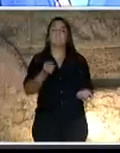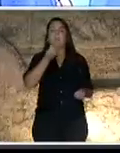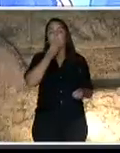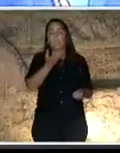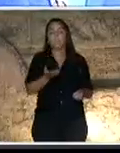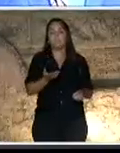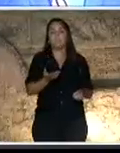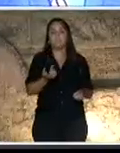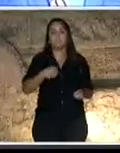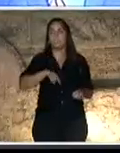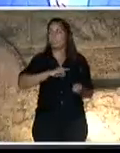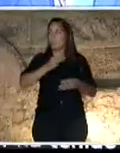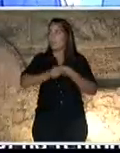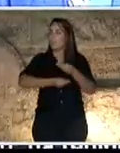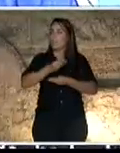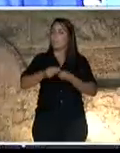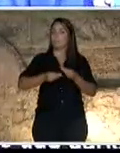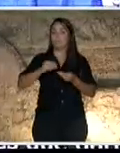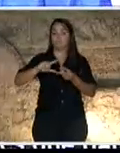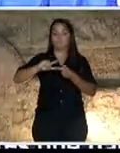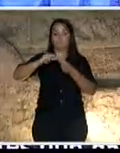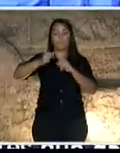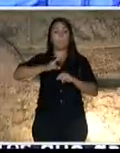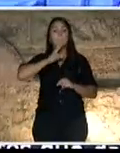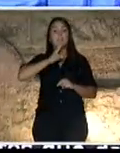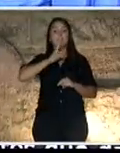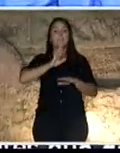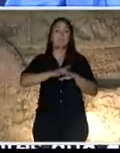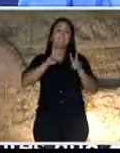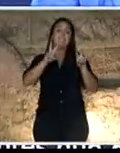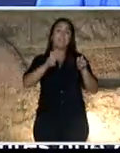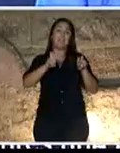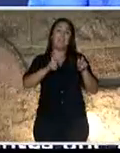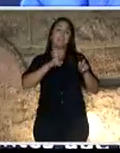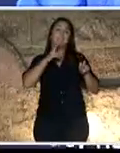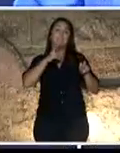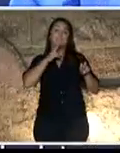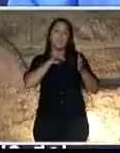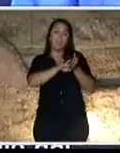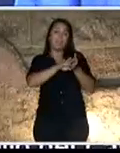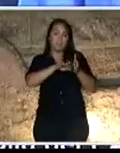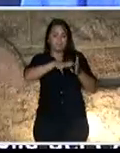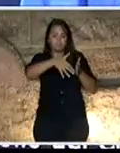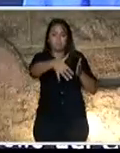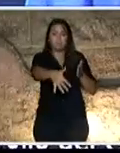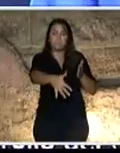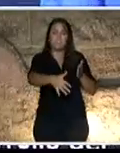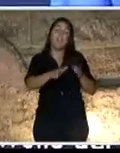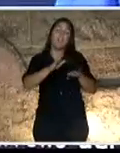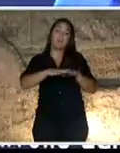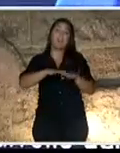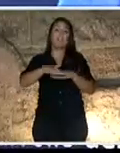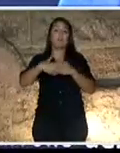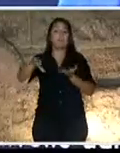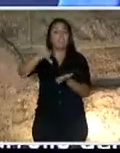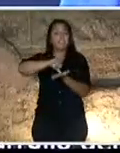tenido que prenderse el lazo verde ante el desarrollo del camalote, sin que el gobierno central actúe definitivamente